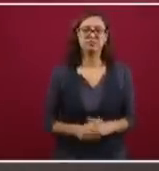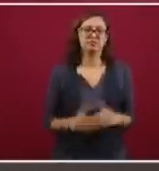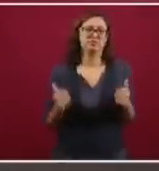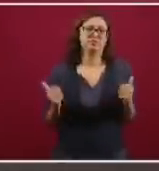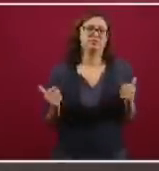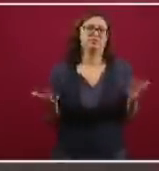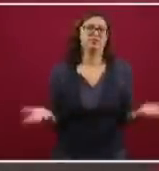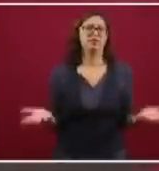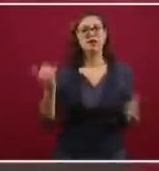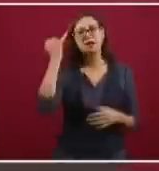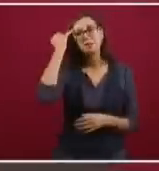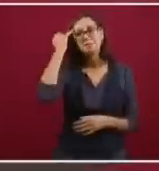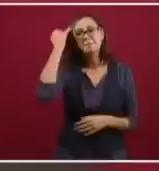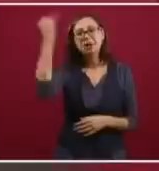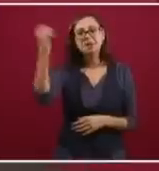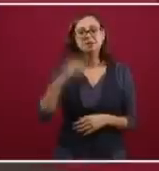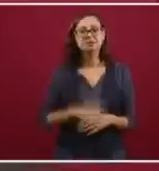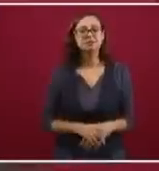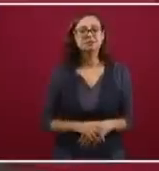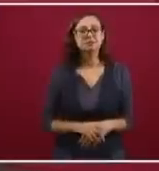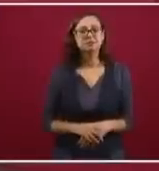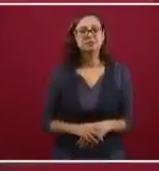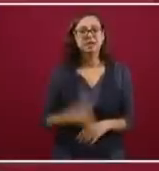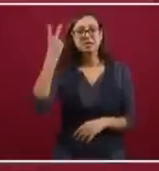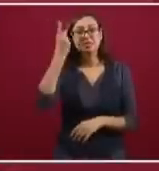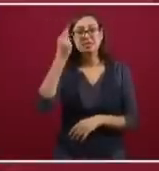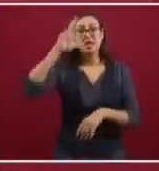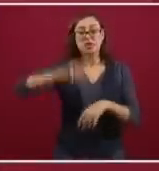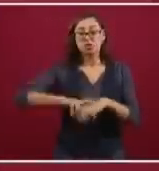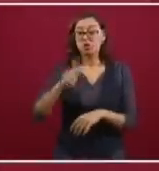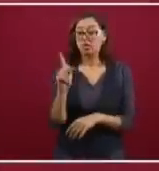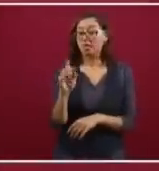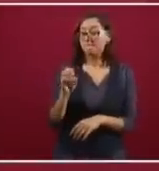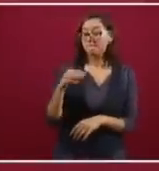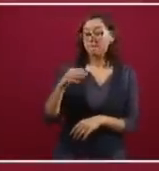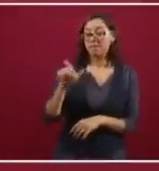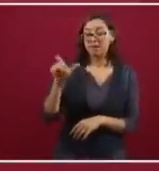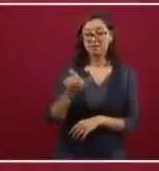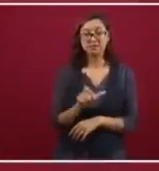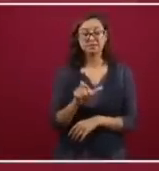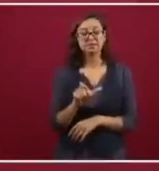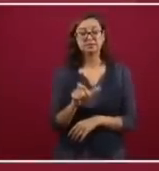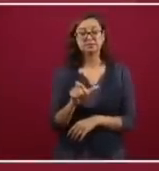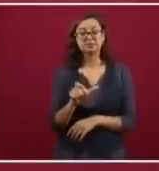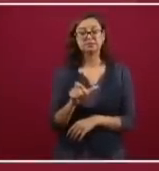Imagínense un director de Pemex que conoce